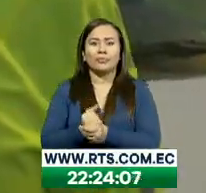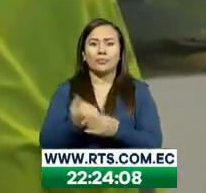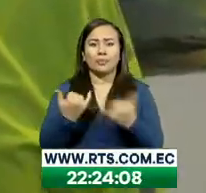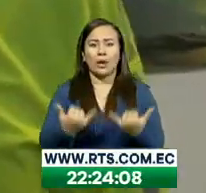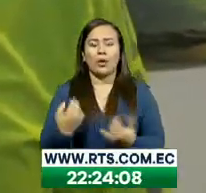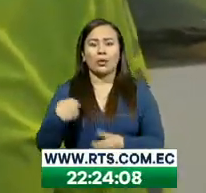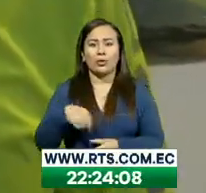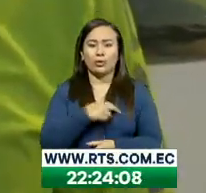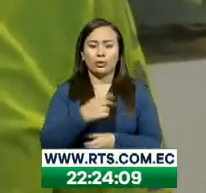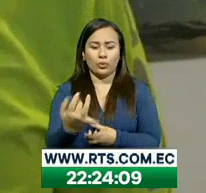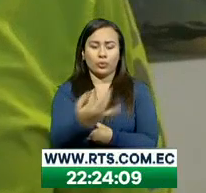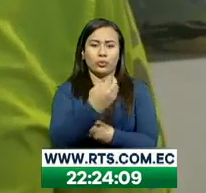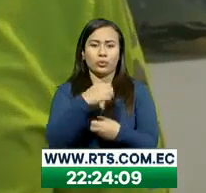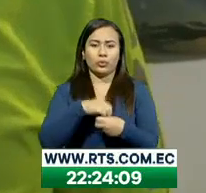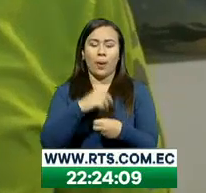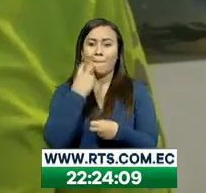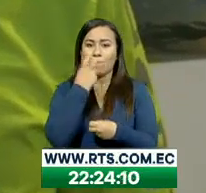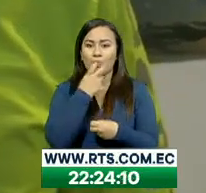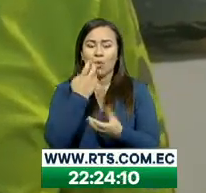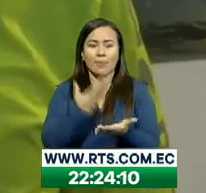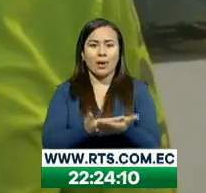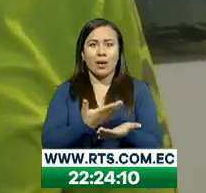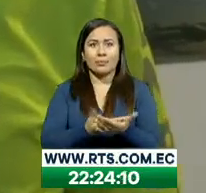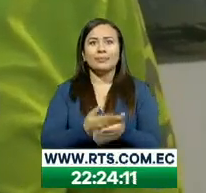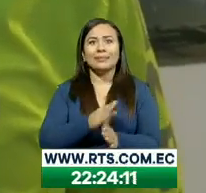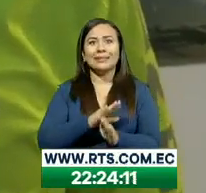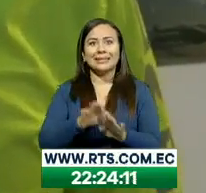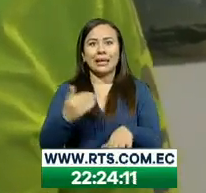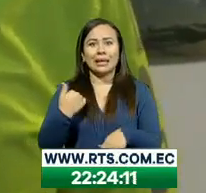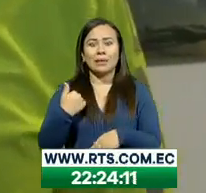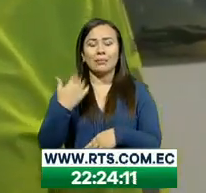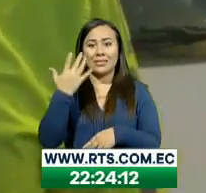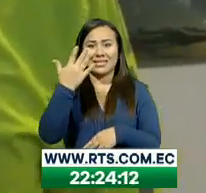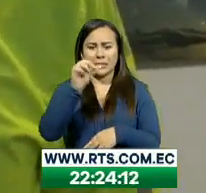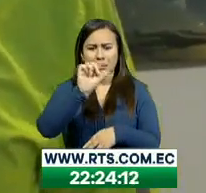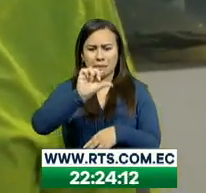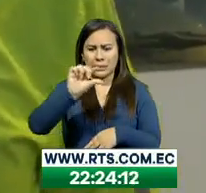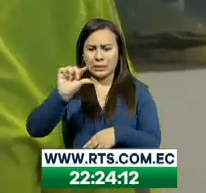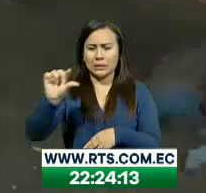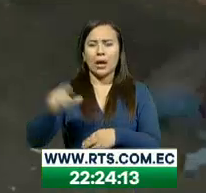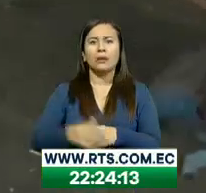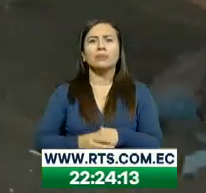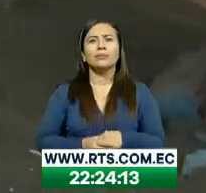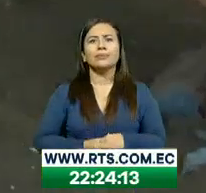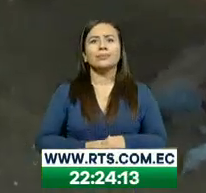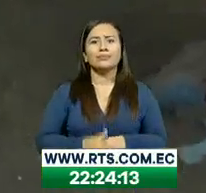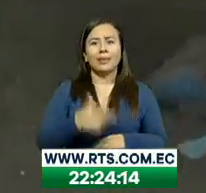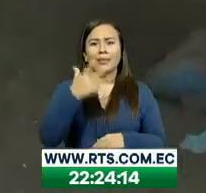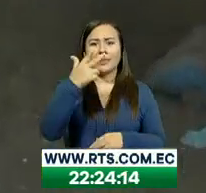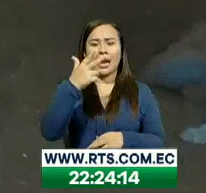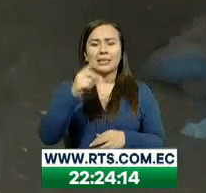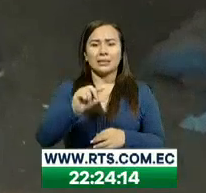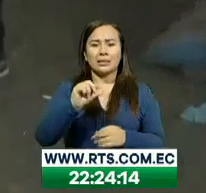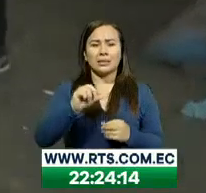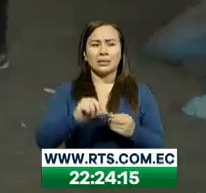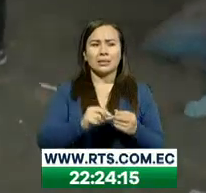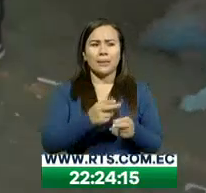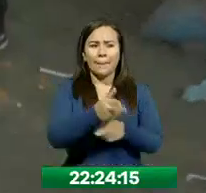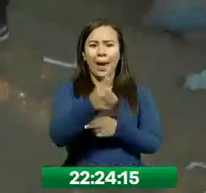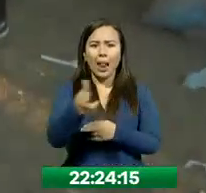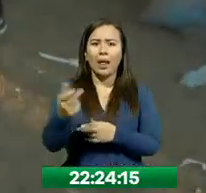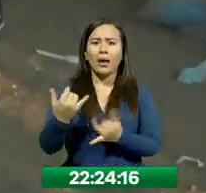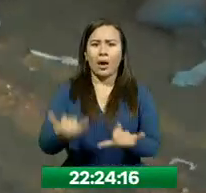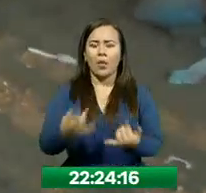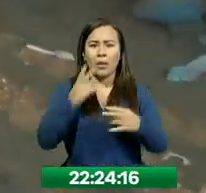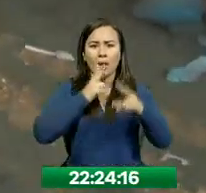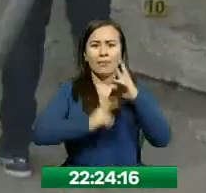levantado algunos restos balísticos. Tenemos 5 vainas percutadas y tenemos 3 balas. Que se lograron